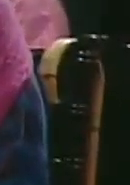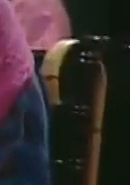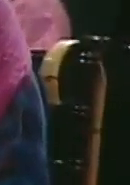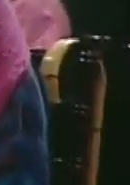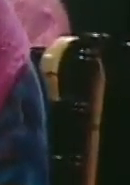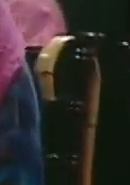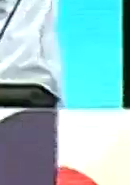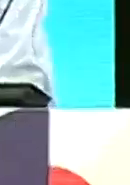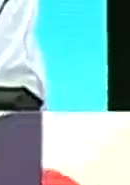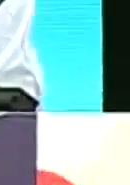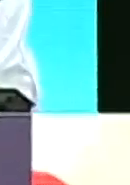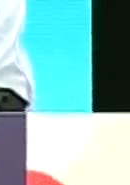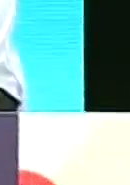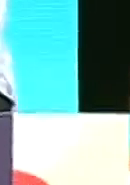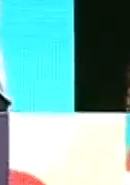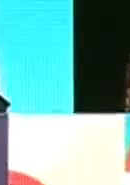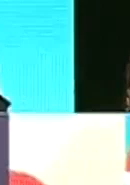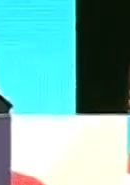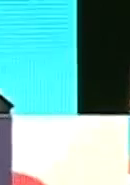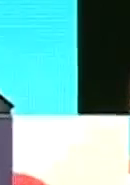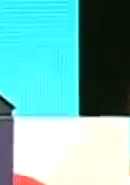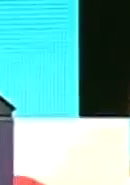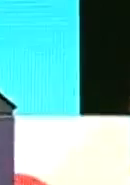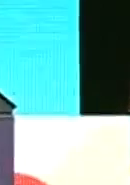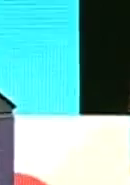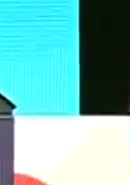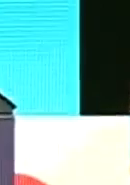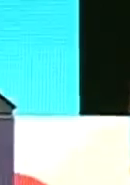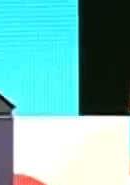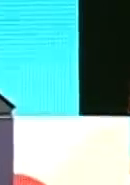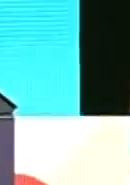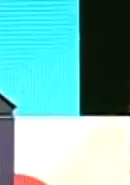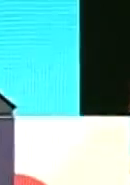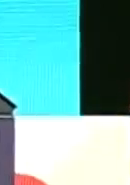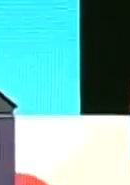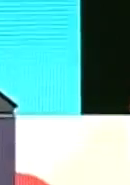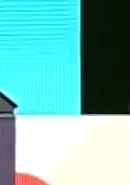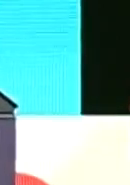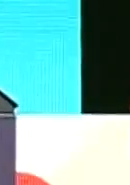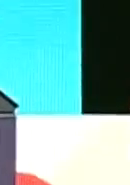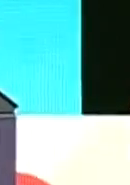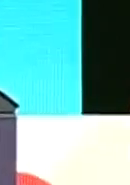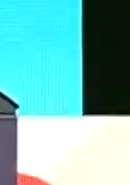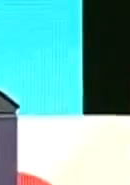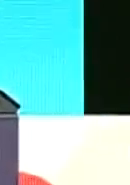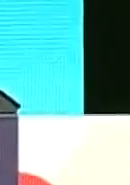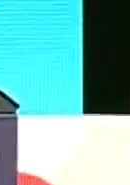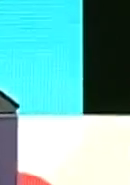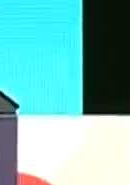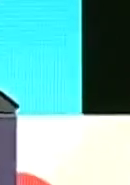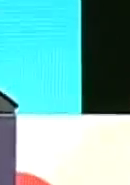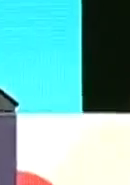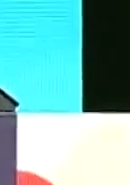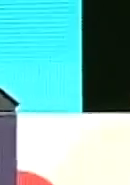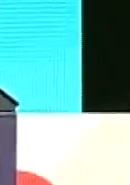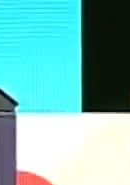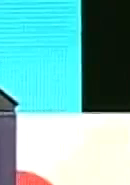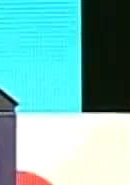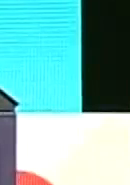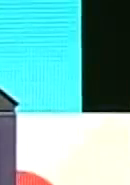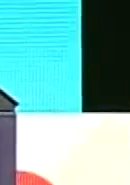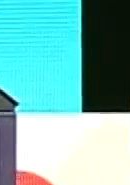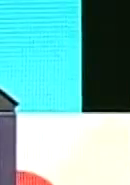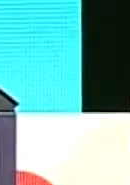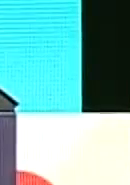América Latina obrera, no sé por qué no lo haces. El yanqui teme a la revolución, el yanqui teme al grito,